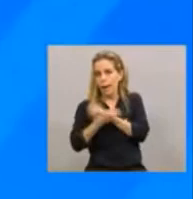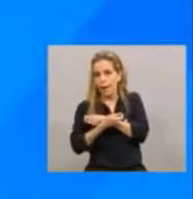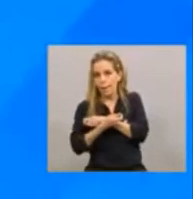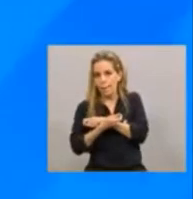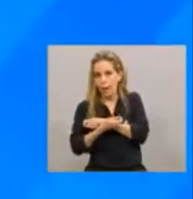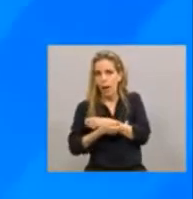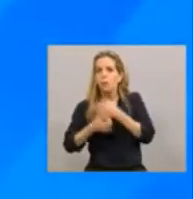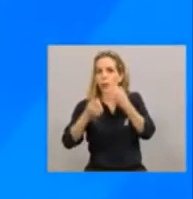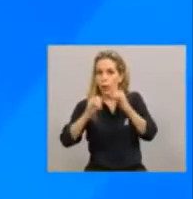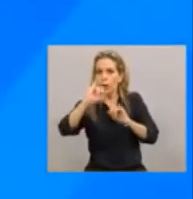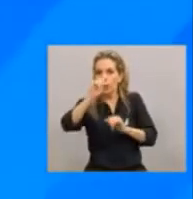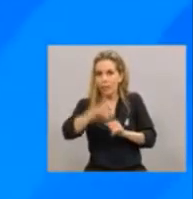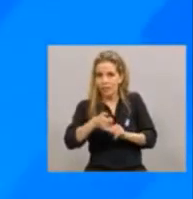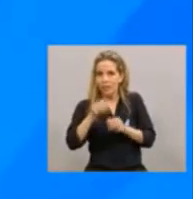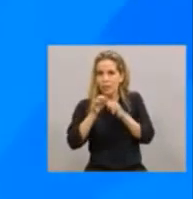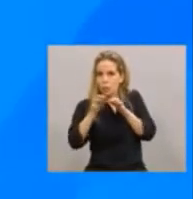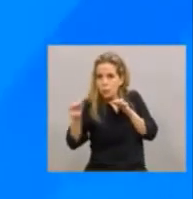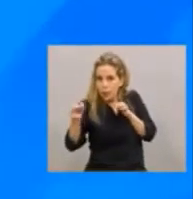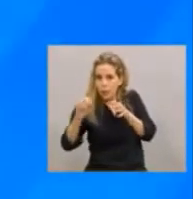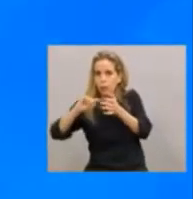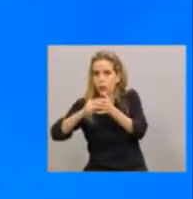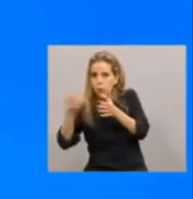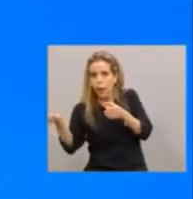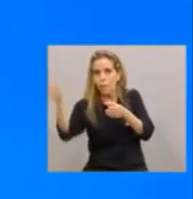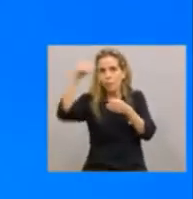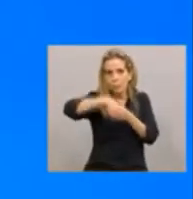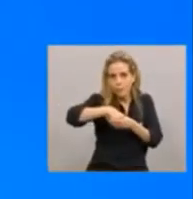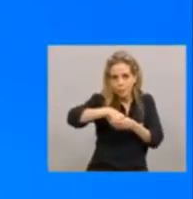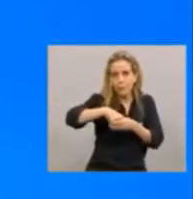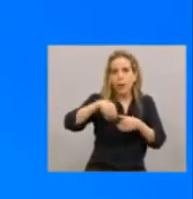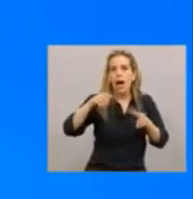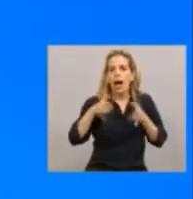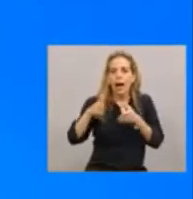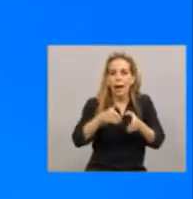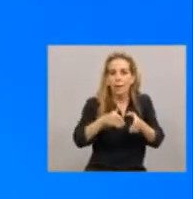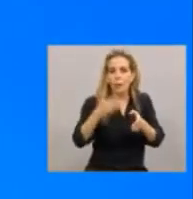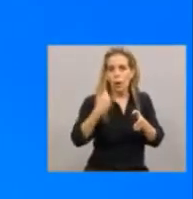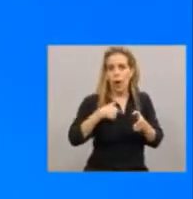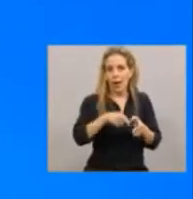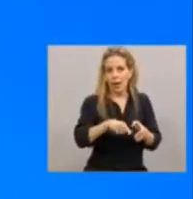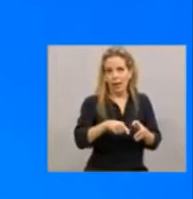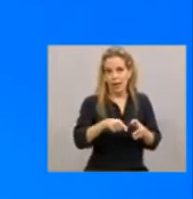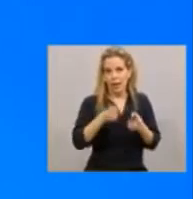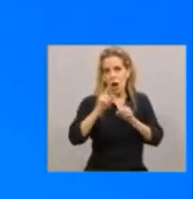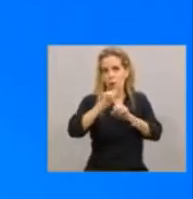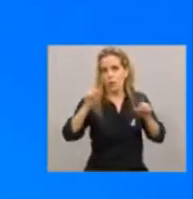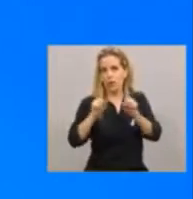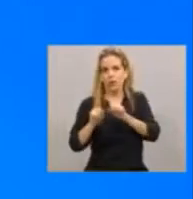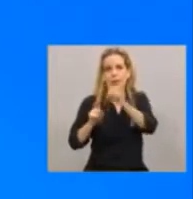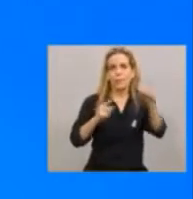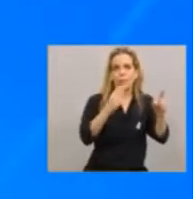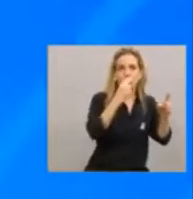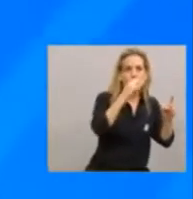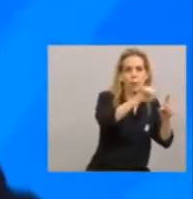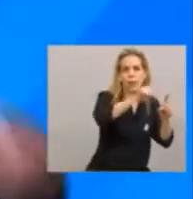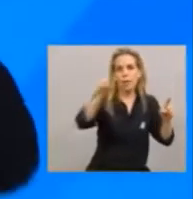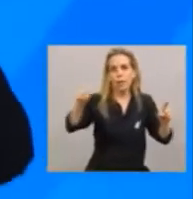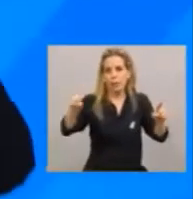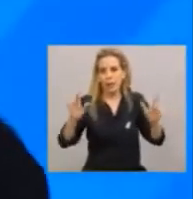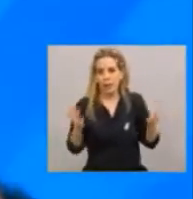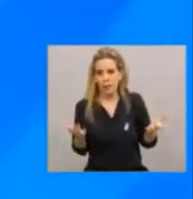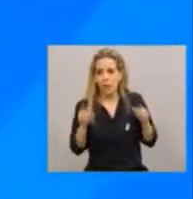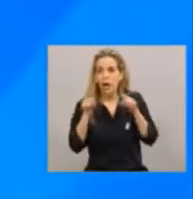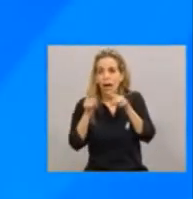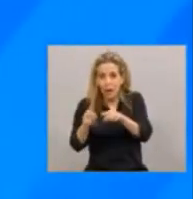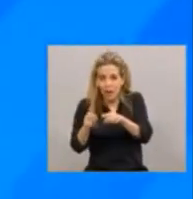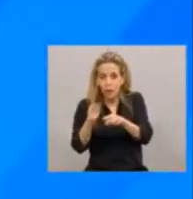porque quedó integrada con caminos a la argentina y no hace falta salir a la argentina para llegar allí que nos sirva